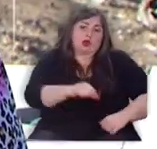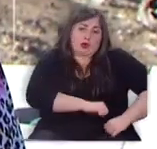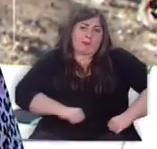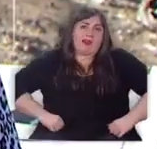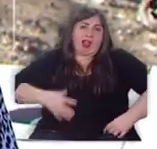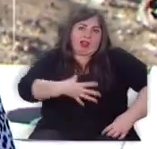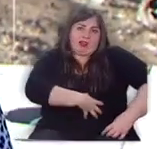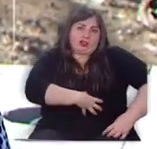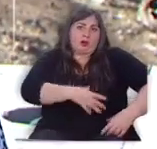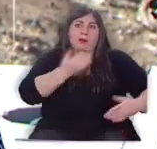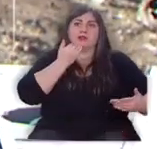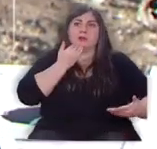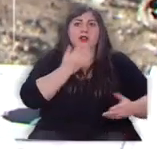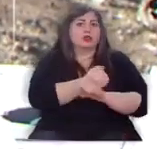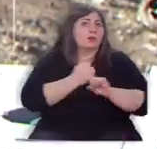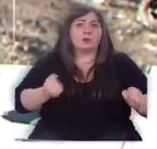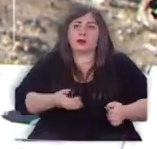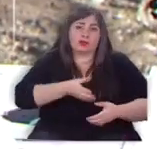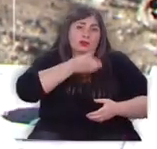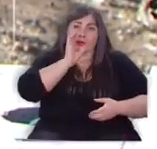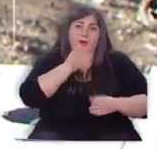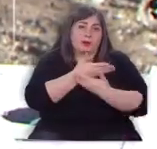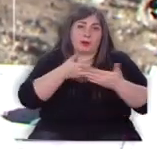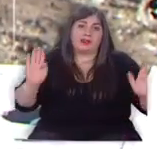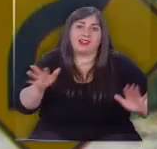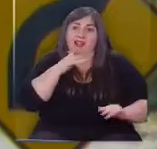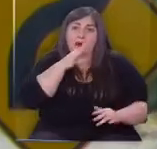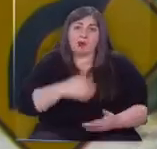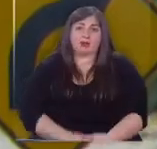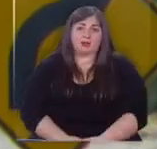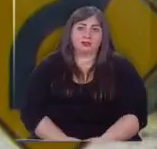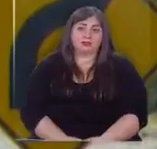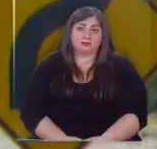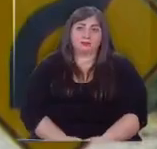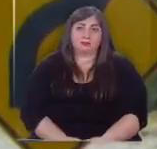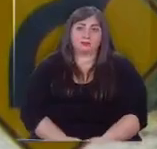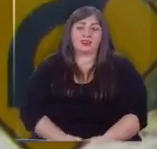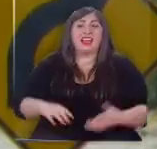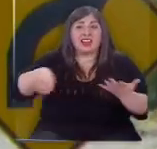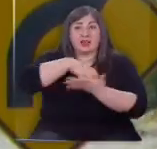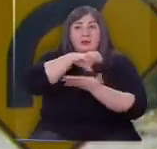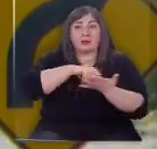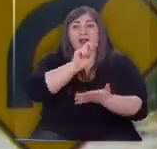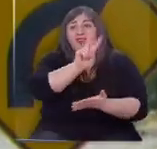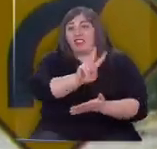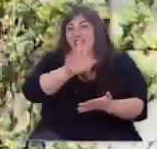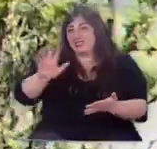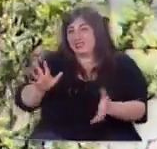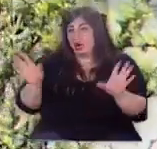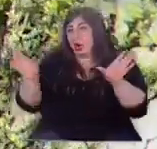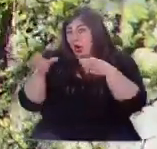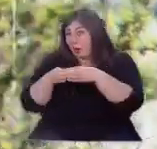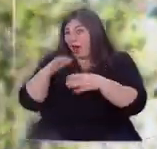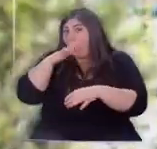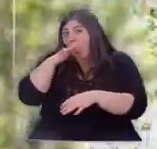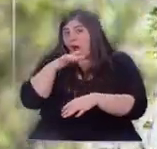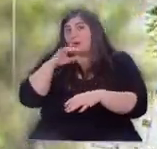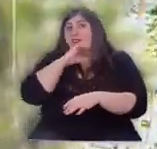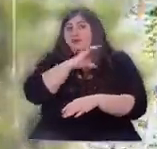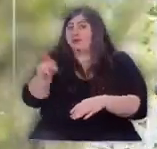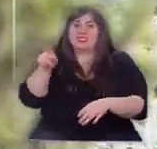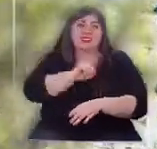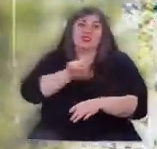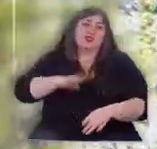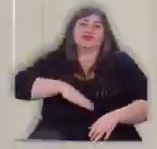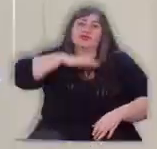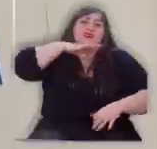estómago, no puedo tomar cualquier cosa. En la comuna existen 25 cooperativas de agua rural, pero estas ya no dan